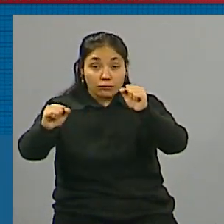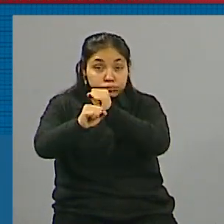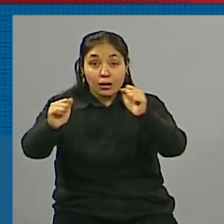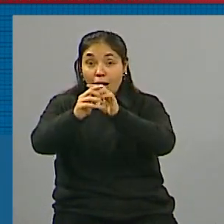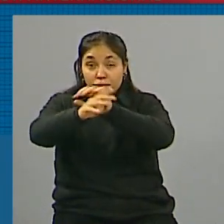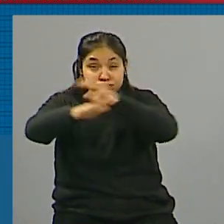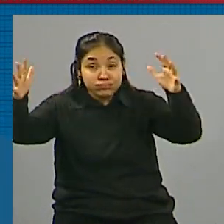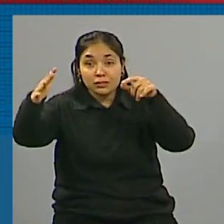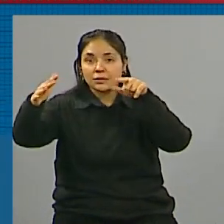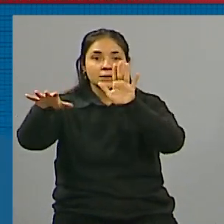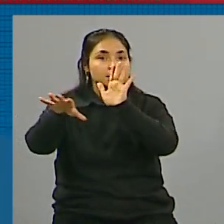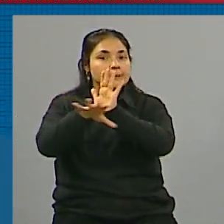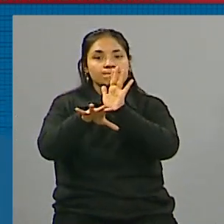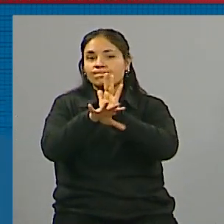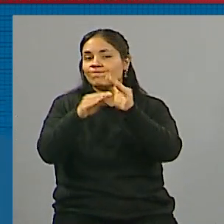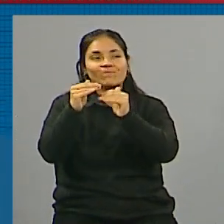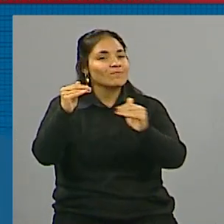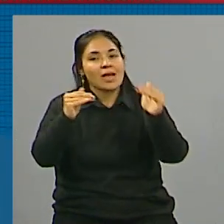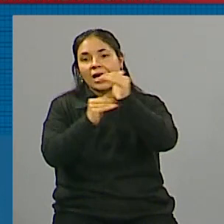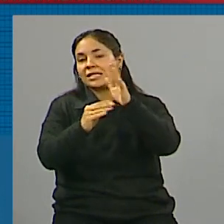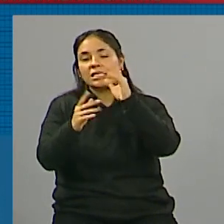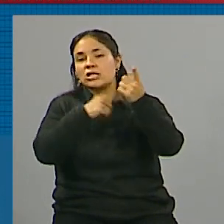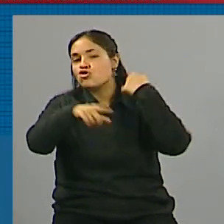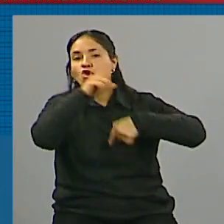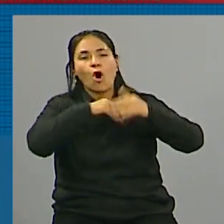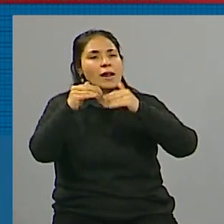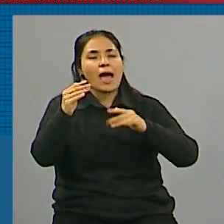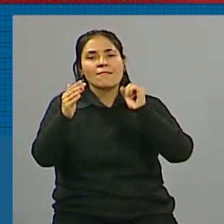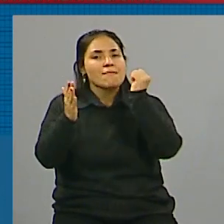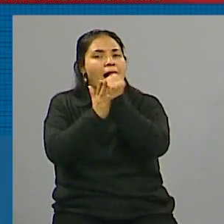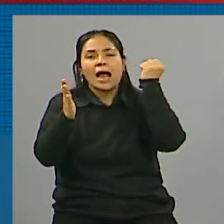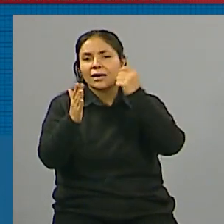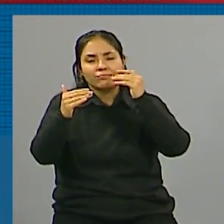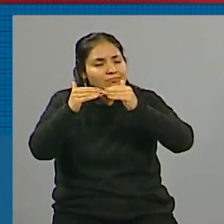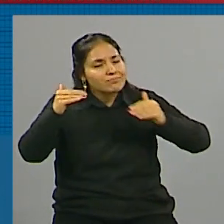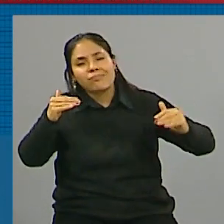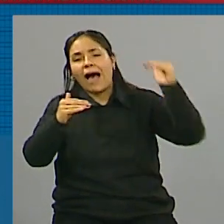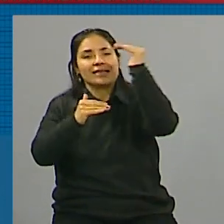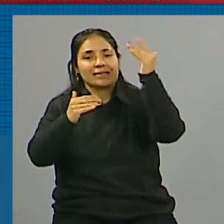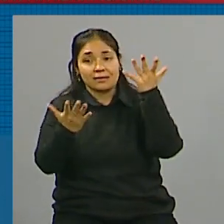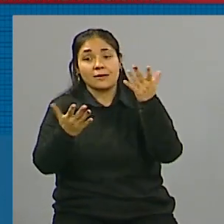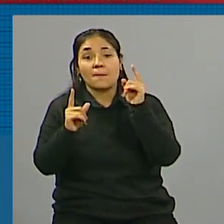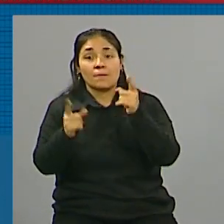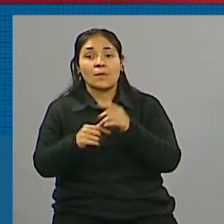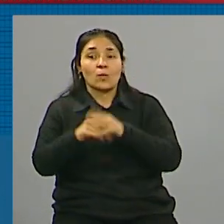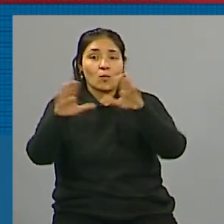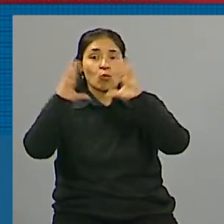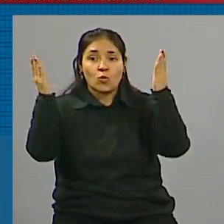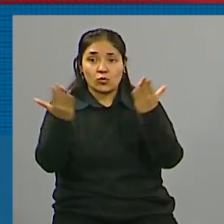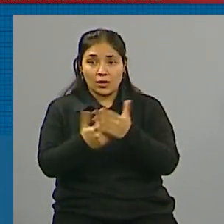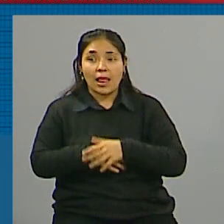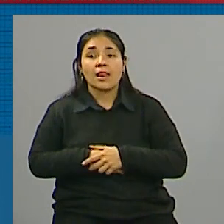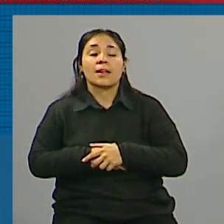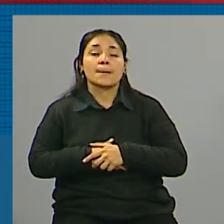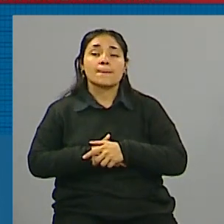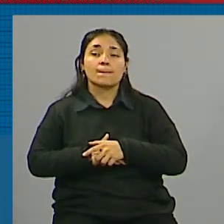históricas, a situaciones que exceden cualquier tipo de interpretación en el sentido de las repercusiones globales propias y mismas que